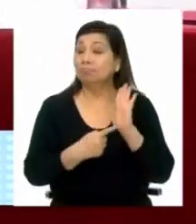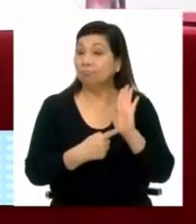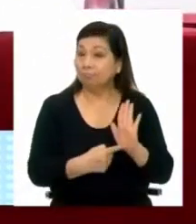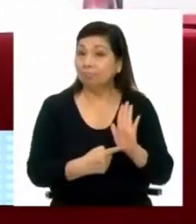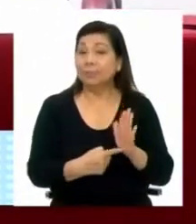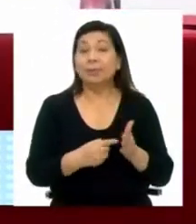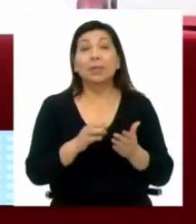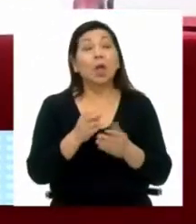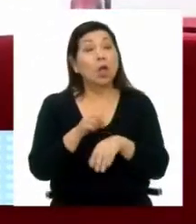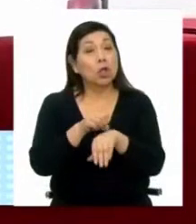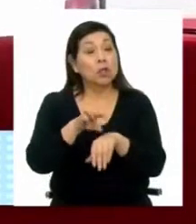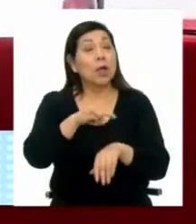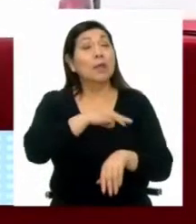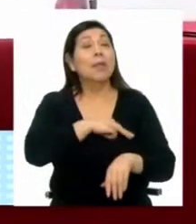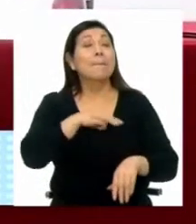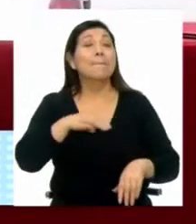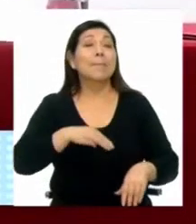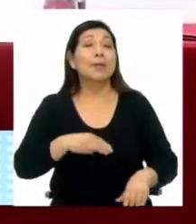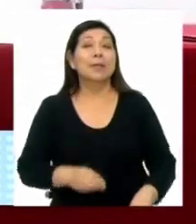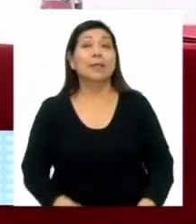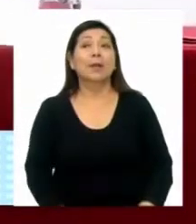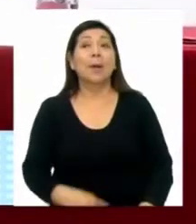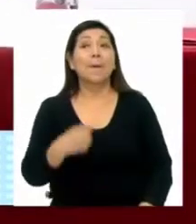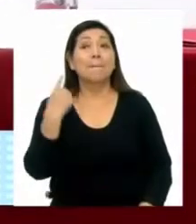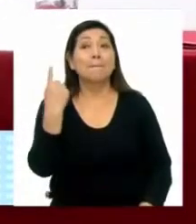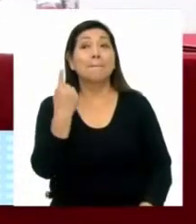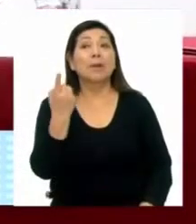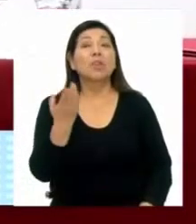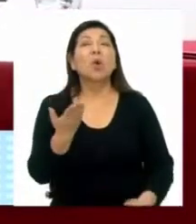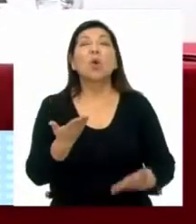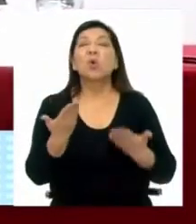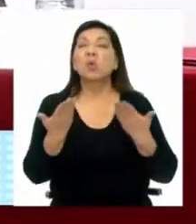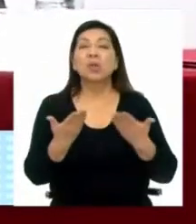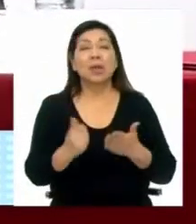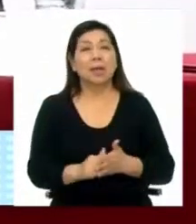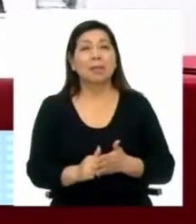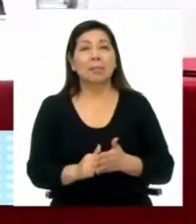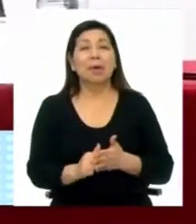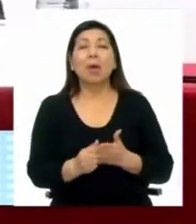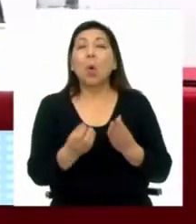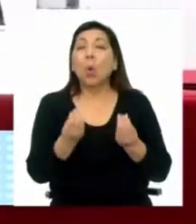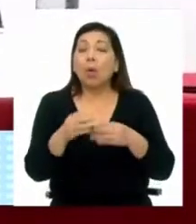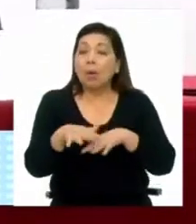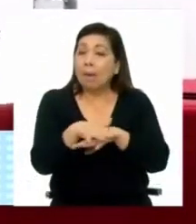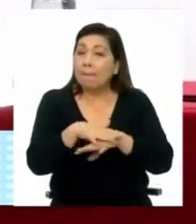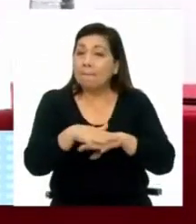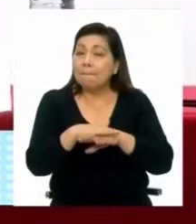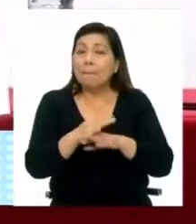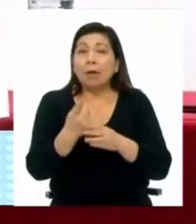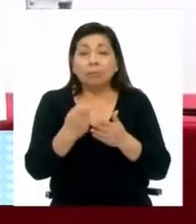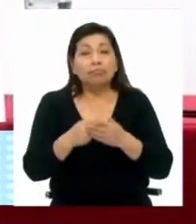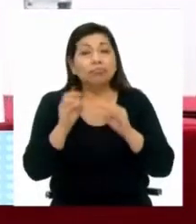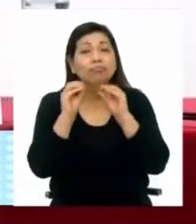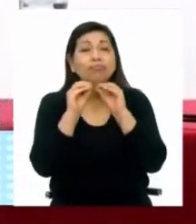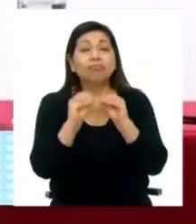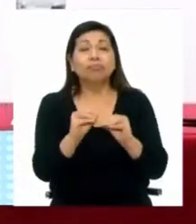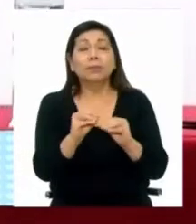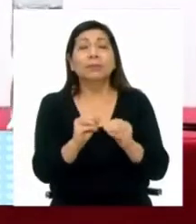y discutir en el Consejo de Ministros. El primero ha sido respecto de las medidas que están programadas y se están